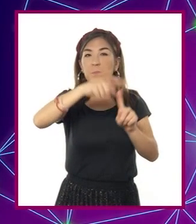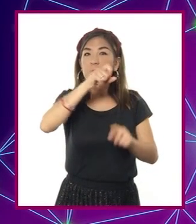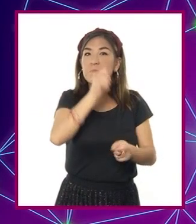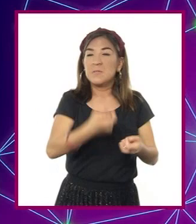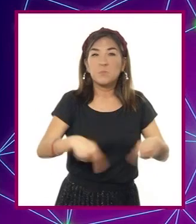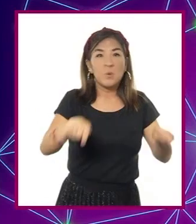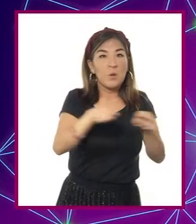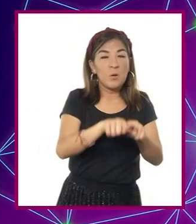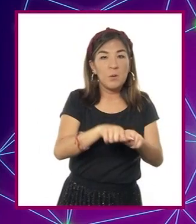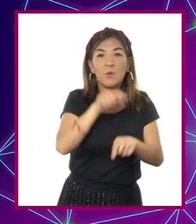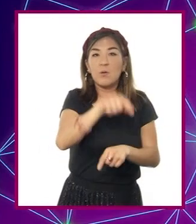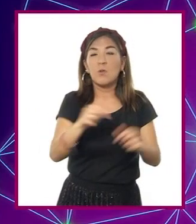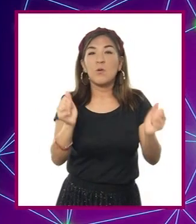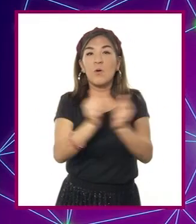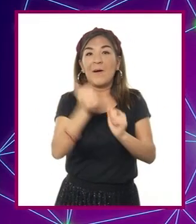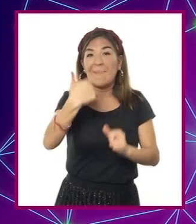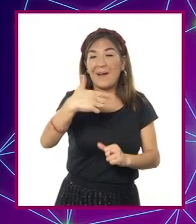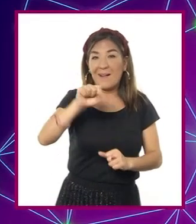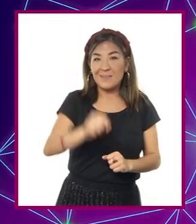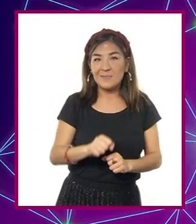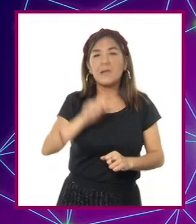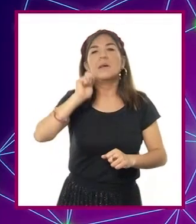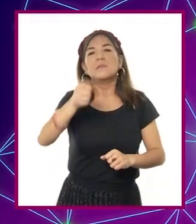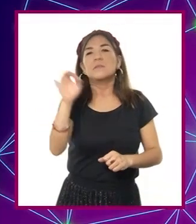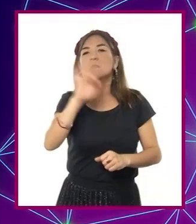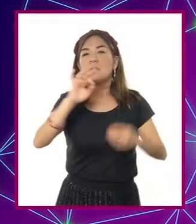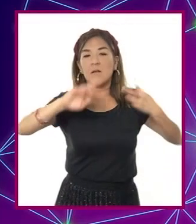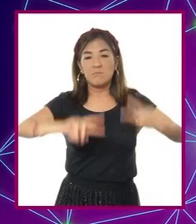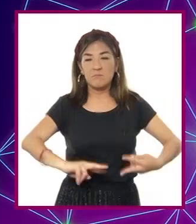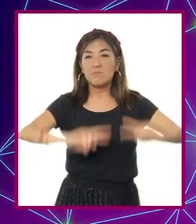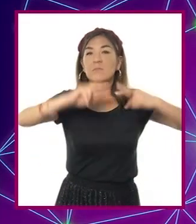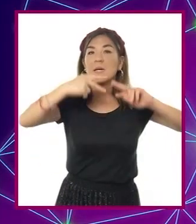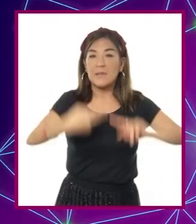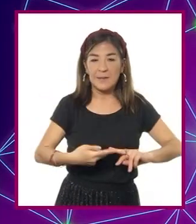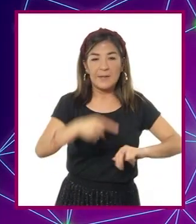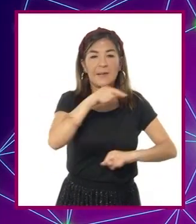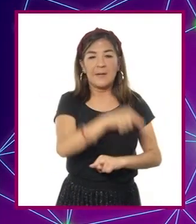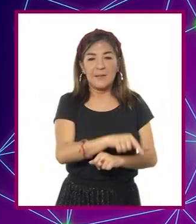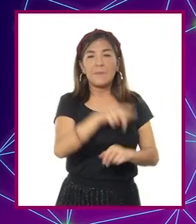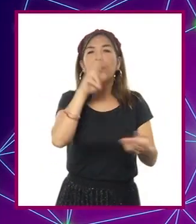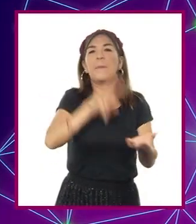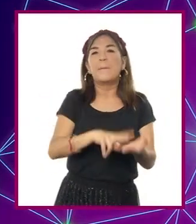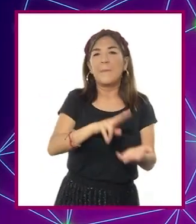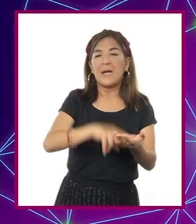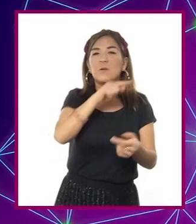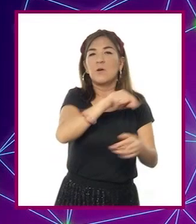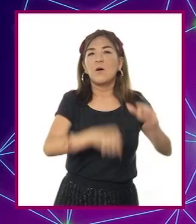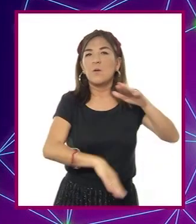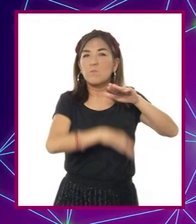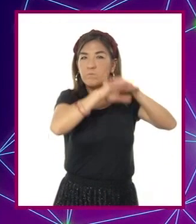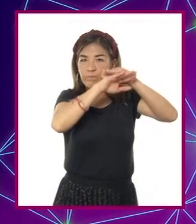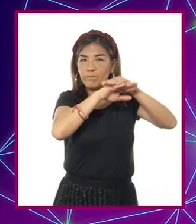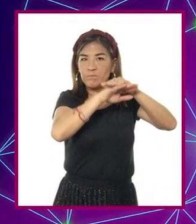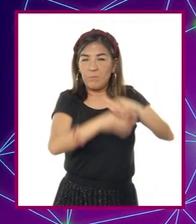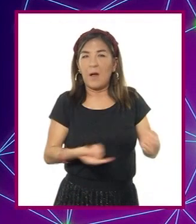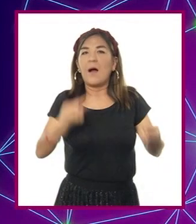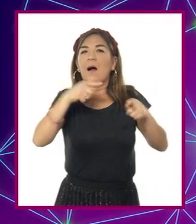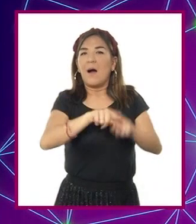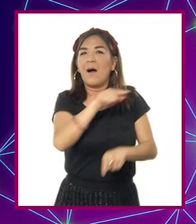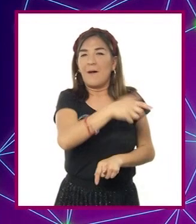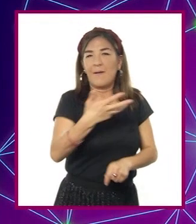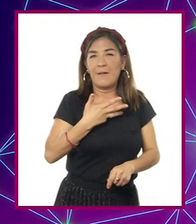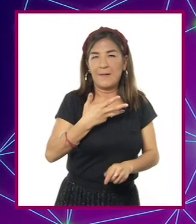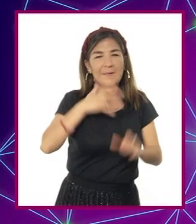volumen de la masa fija de gas es inversamente proporcional a la presión que éste ejerce. Es